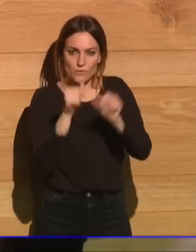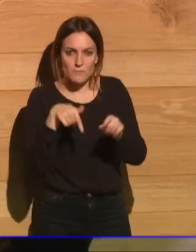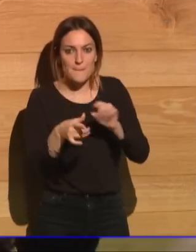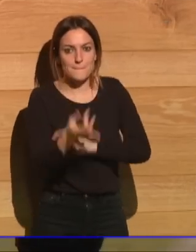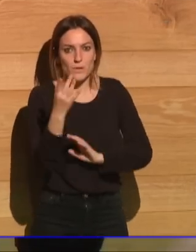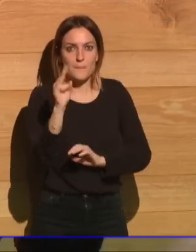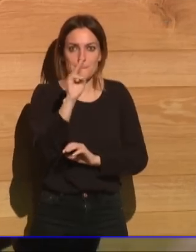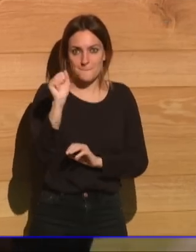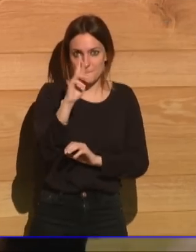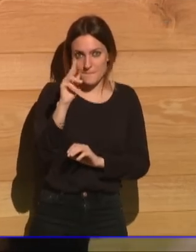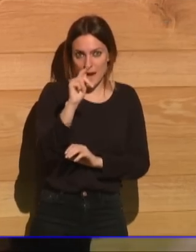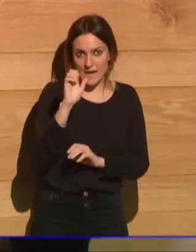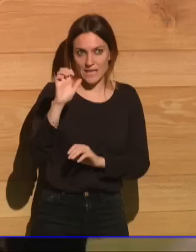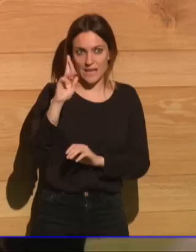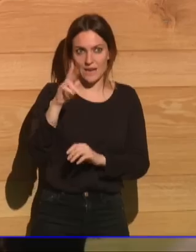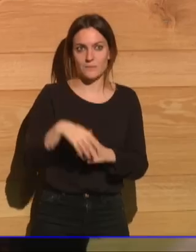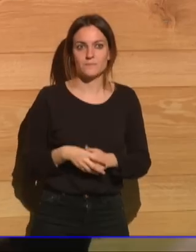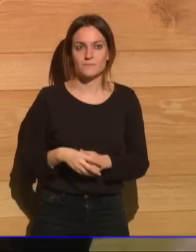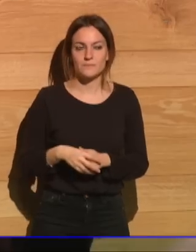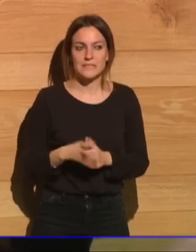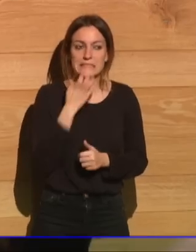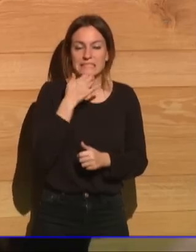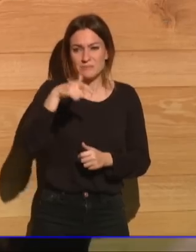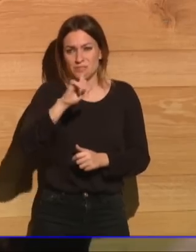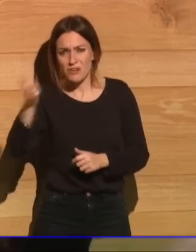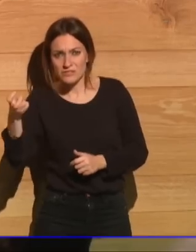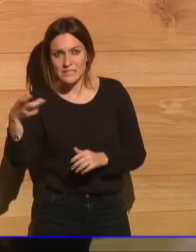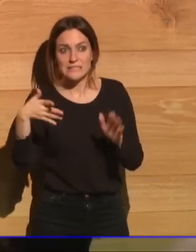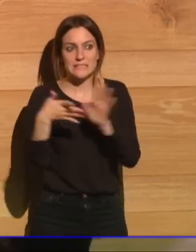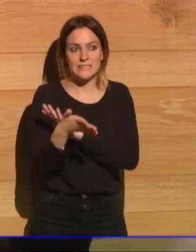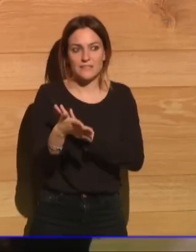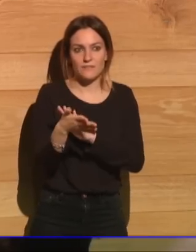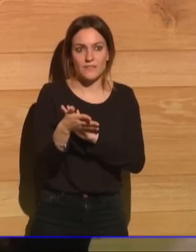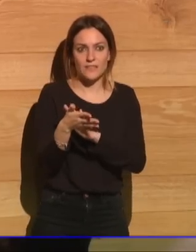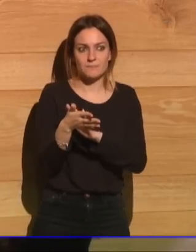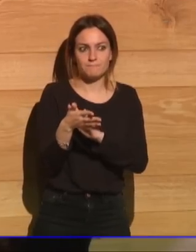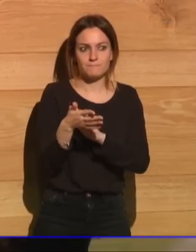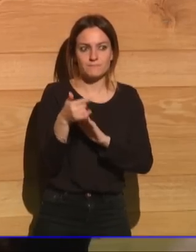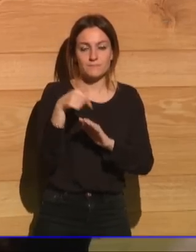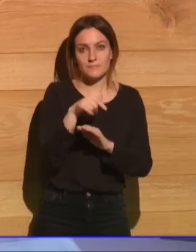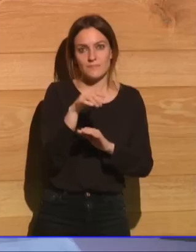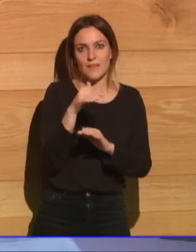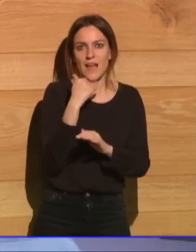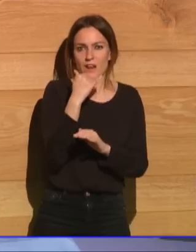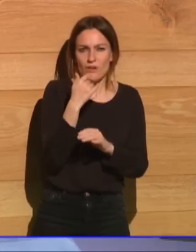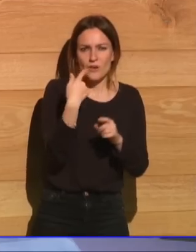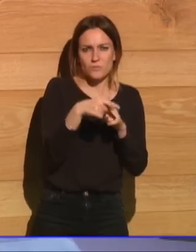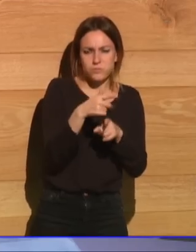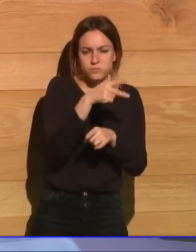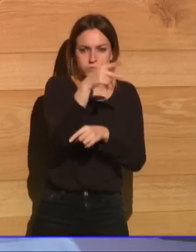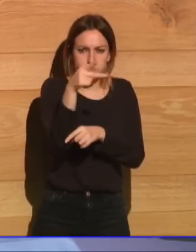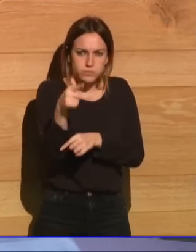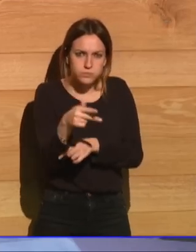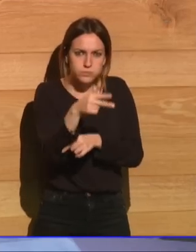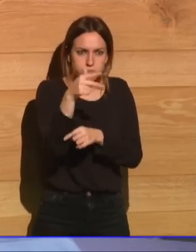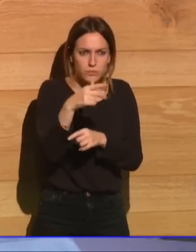canónico y fuera de Minelli, pues claro, sería en set, con esas grúas flotantes,